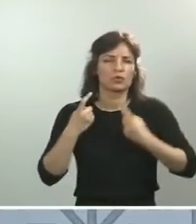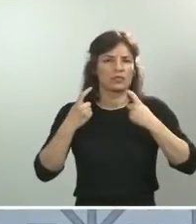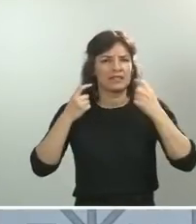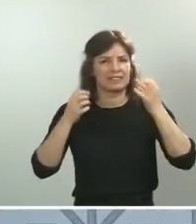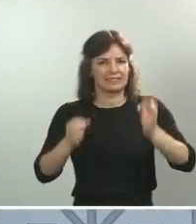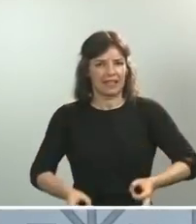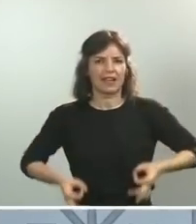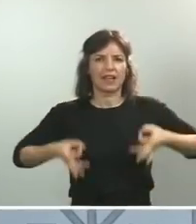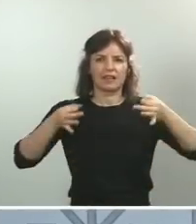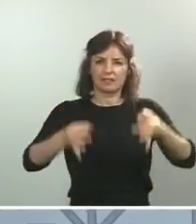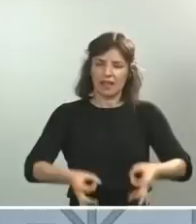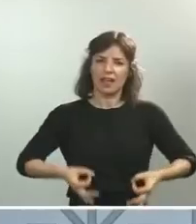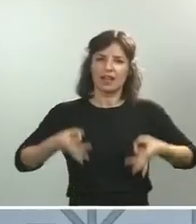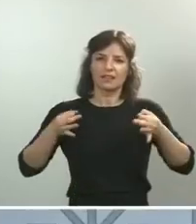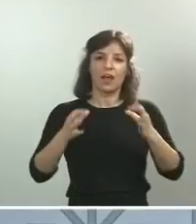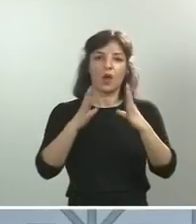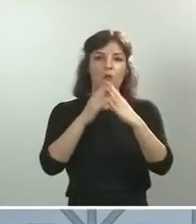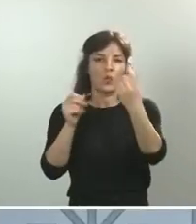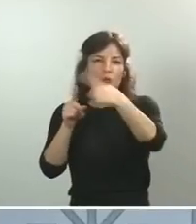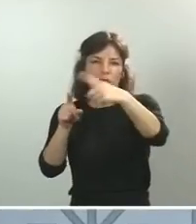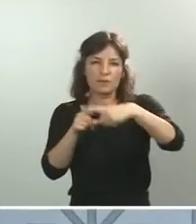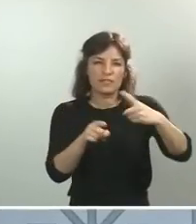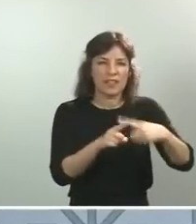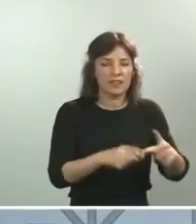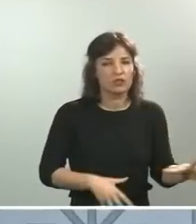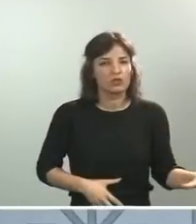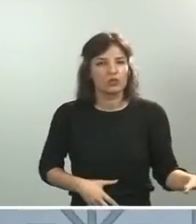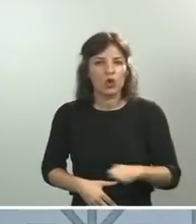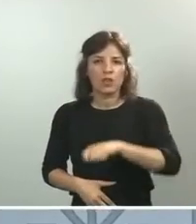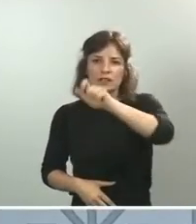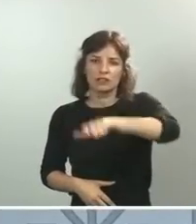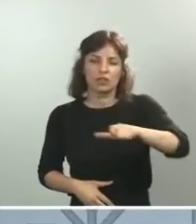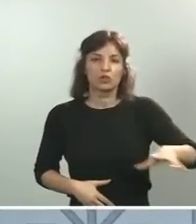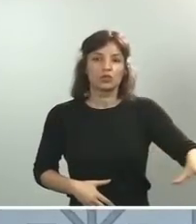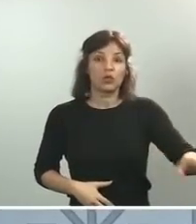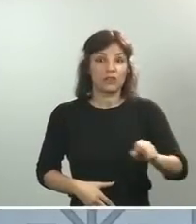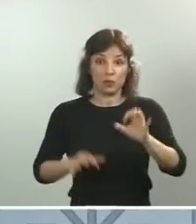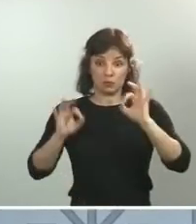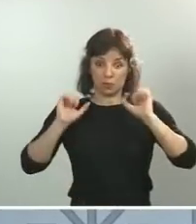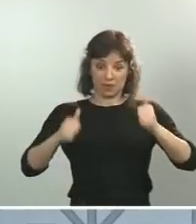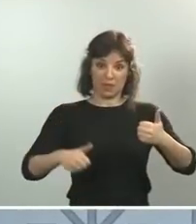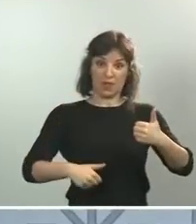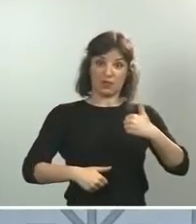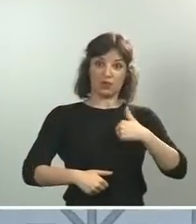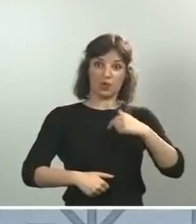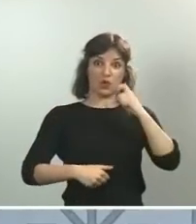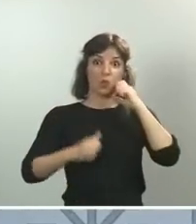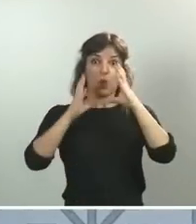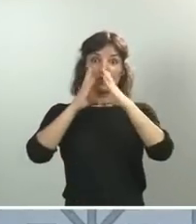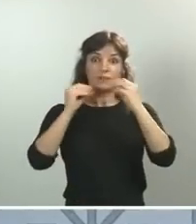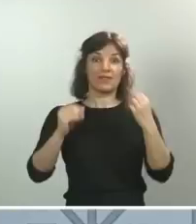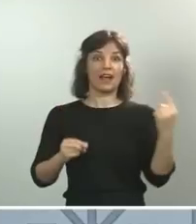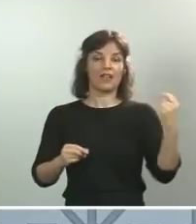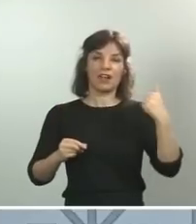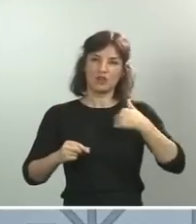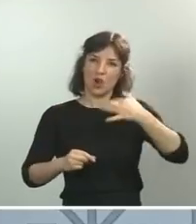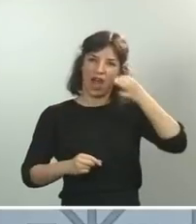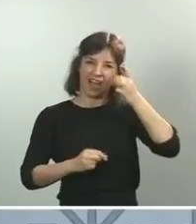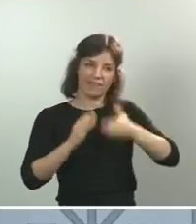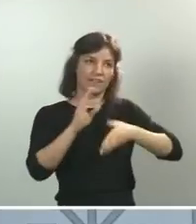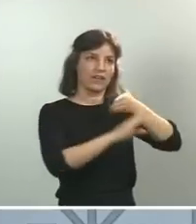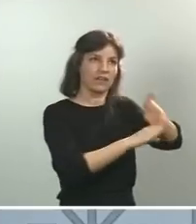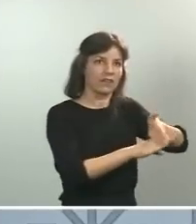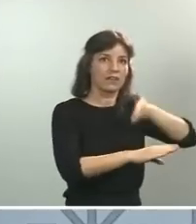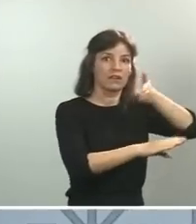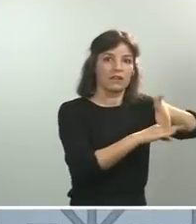actores. Y es lo que yo había empezado a hacer, yendo personalmente, físicamente, a cada universidad. Lo que pasa es que, ah, ahí se quebró este